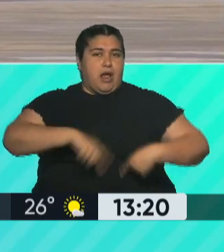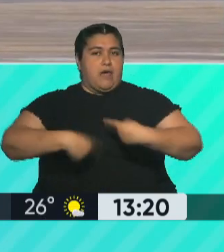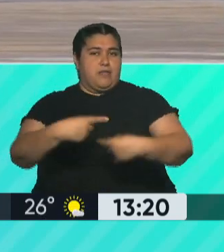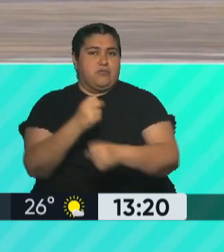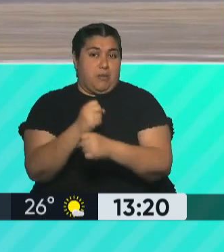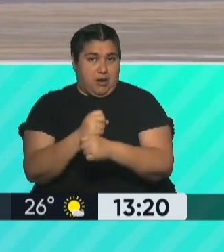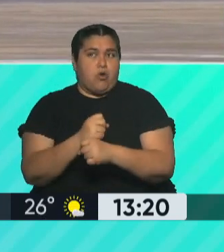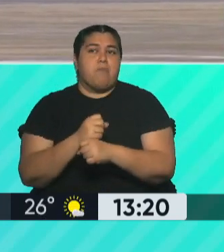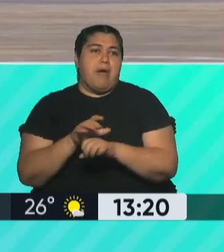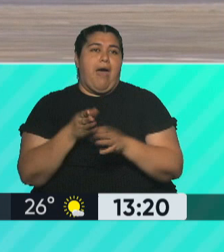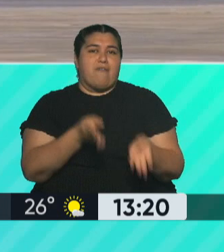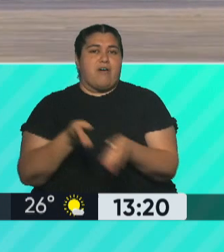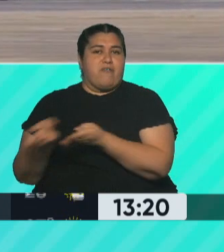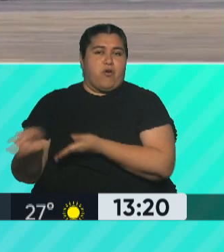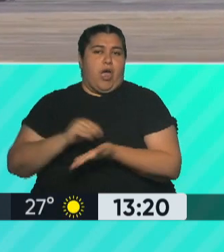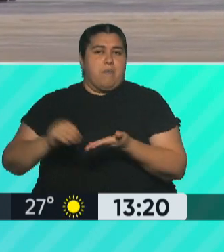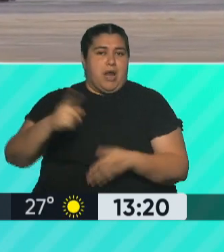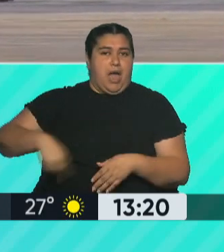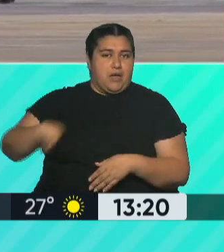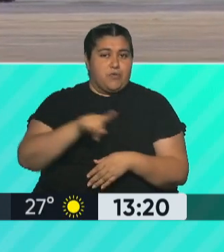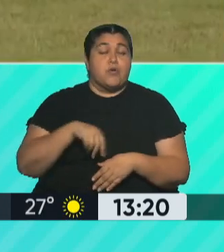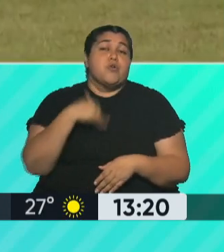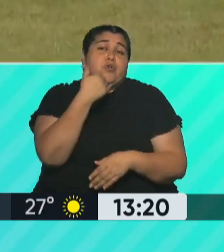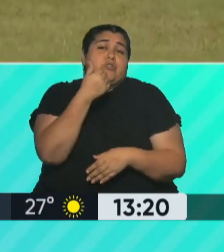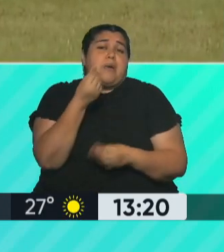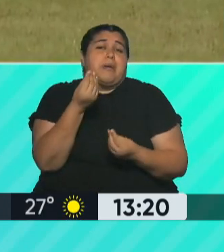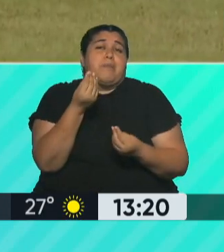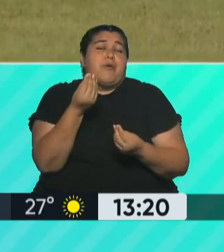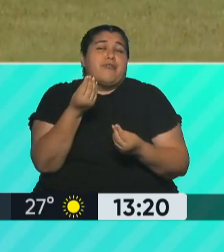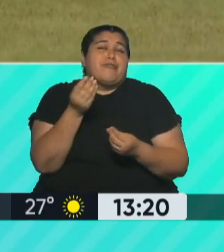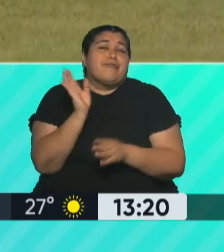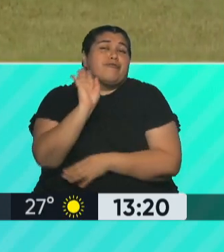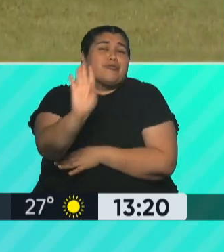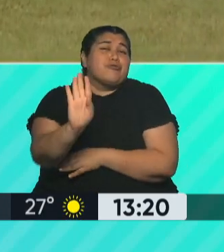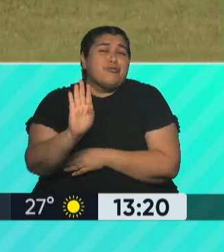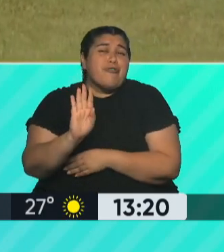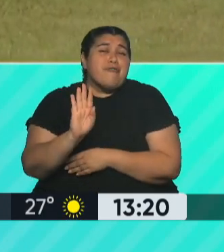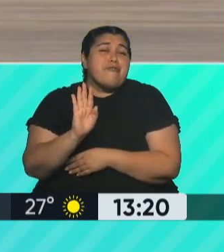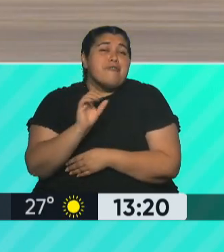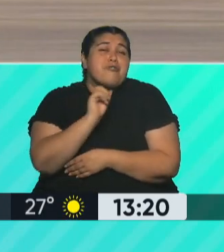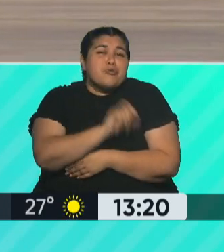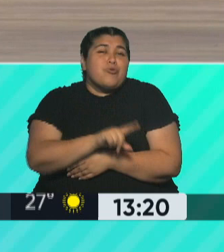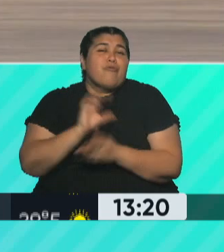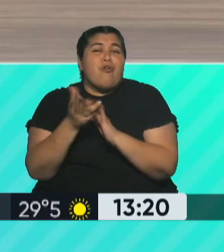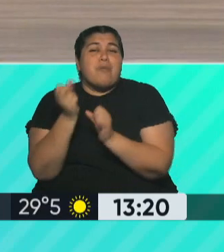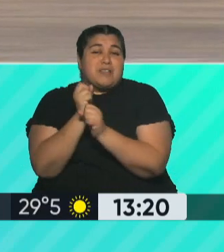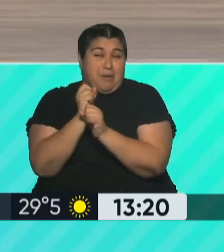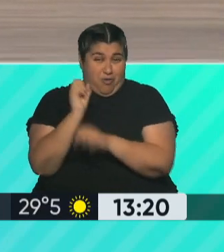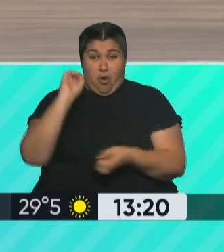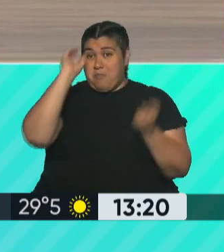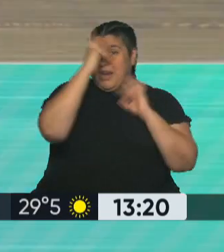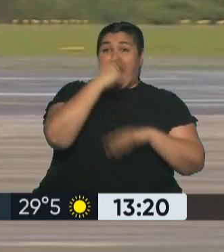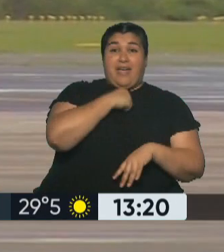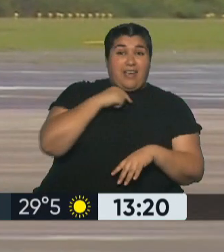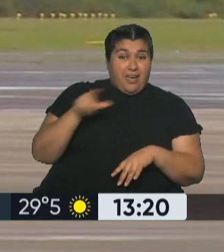cambiante que no sabemos exactamente Hacia dónde va a cambiar porque acordate que una de las propuestas que había hecho Javier Miley Es que la empresa